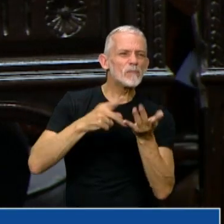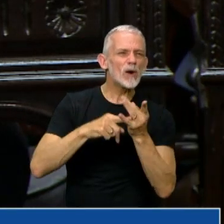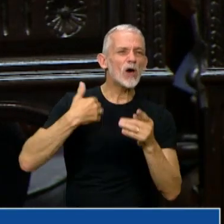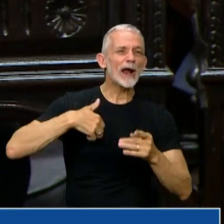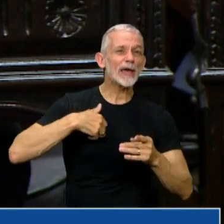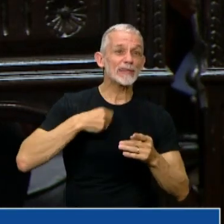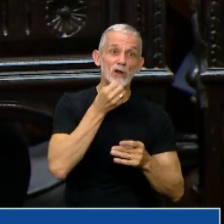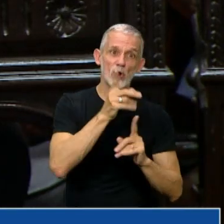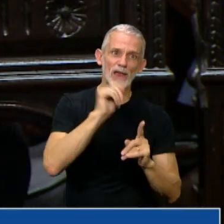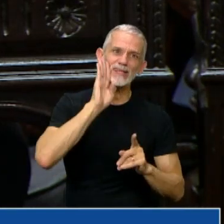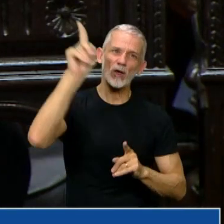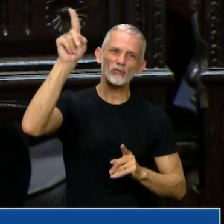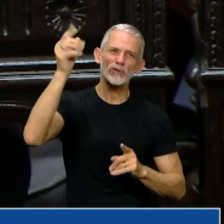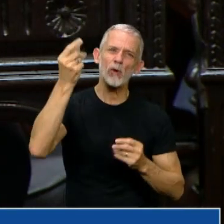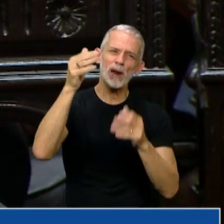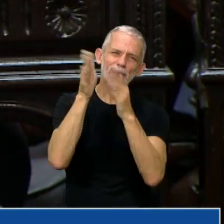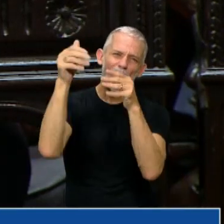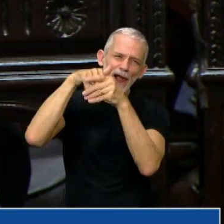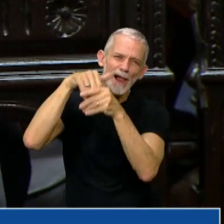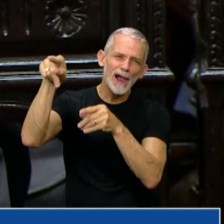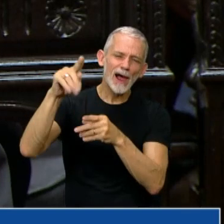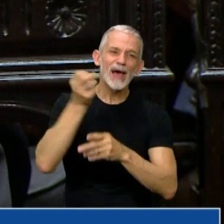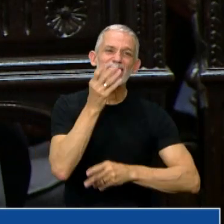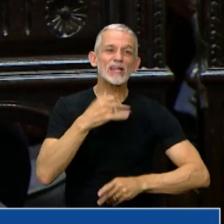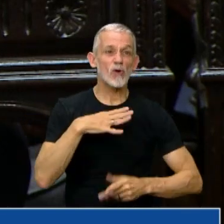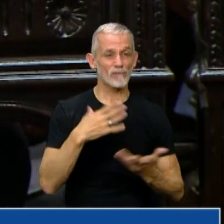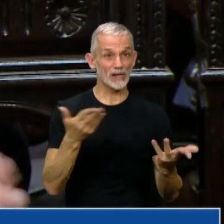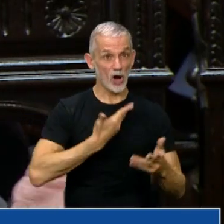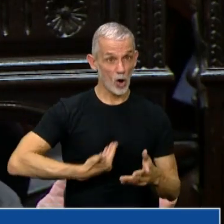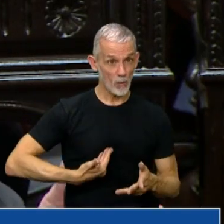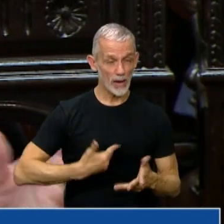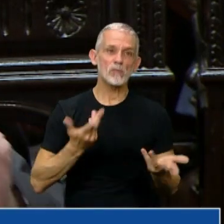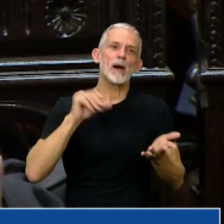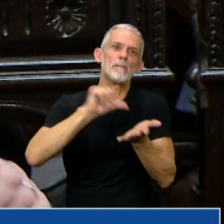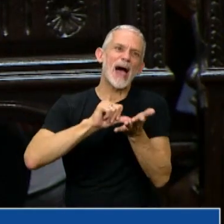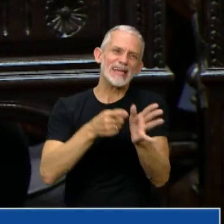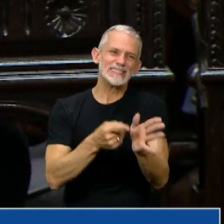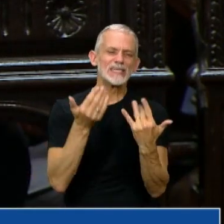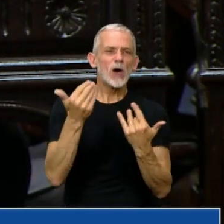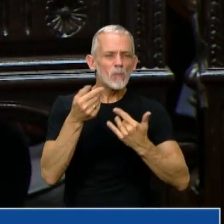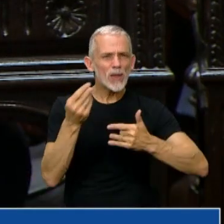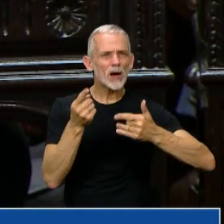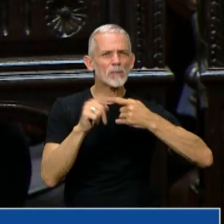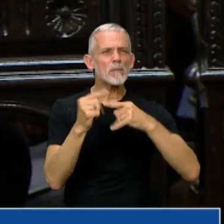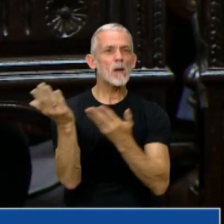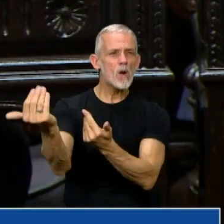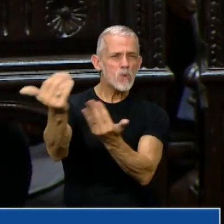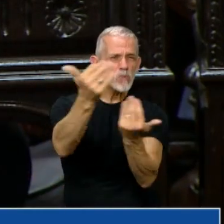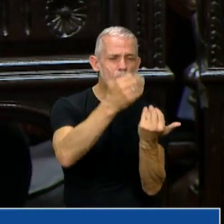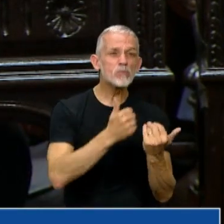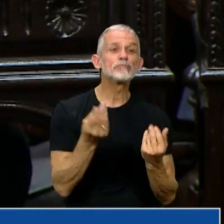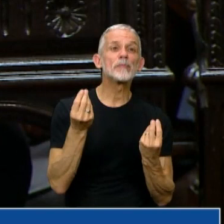declaradas en Estados Unidos, dijo que el país podría llegar a